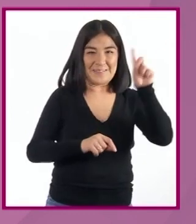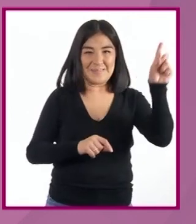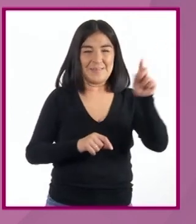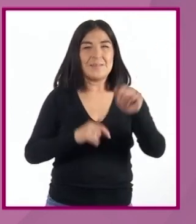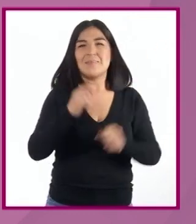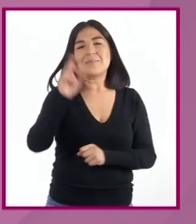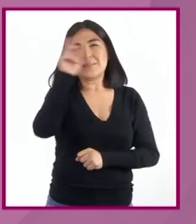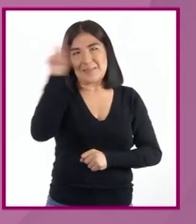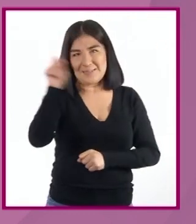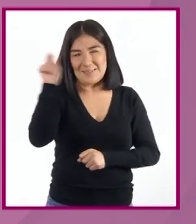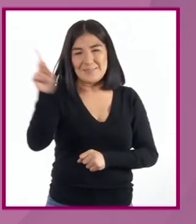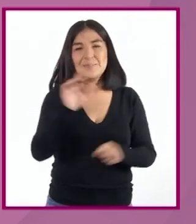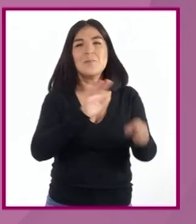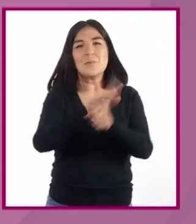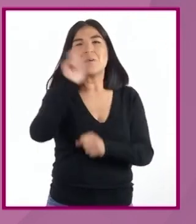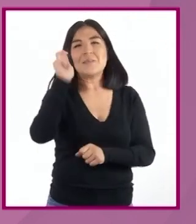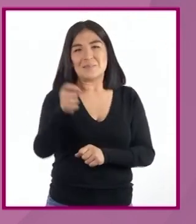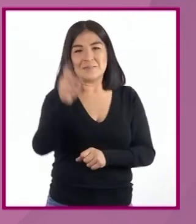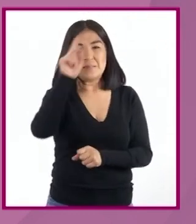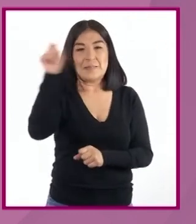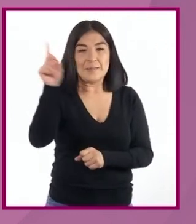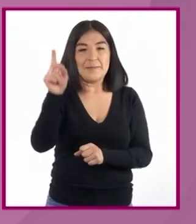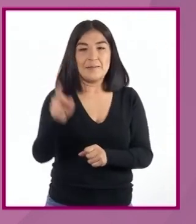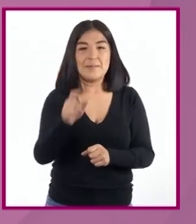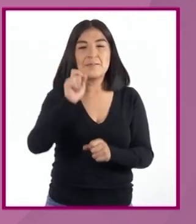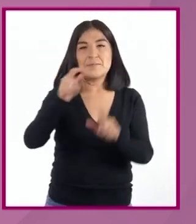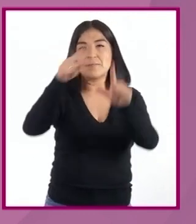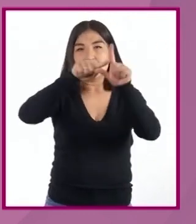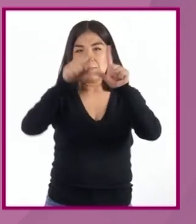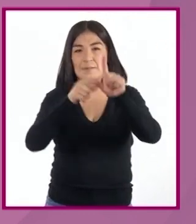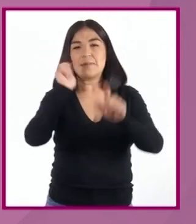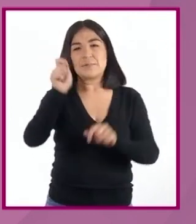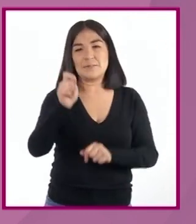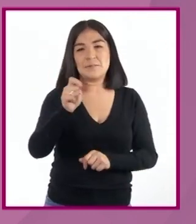un triángulo en el que uno de sus ángulos mide